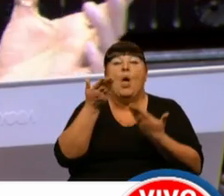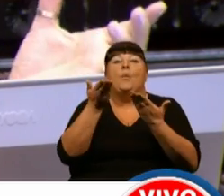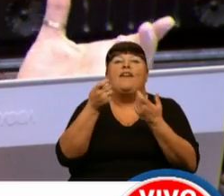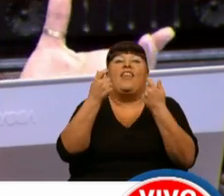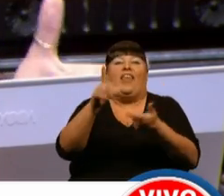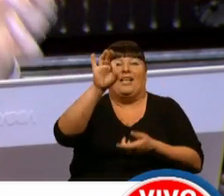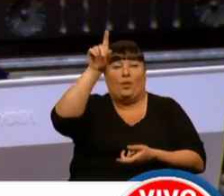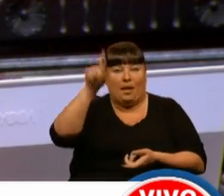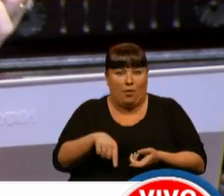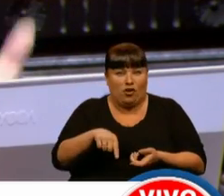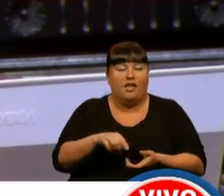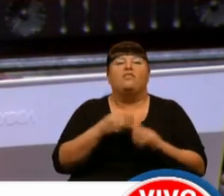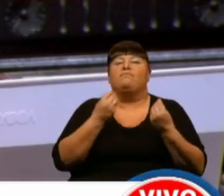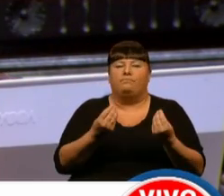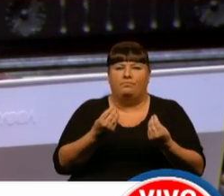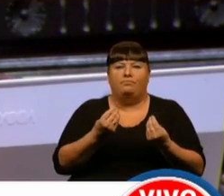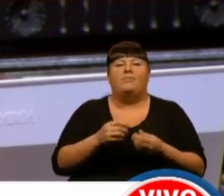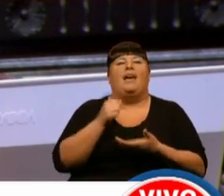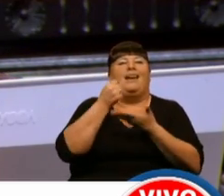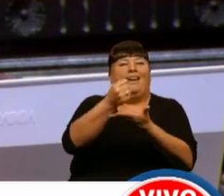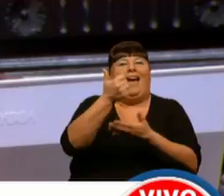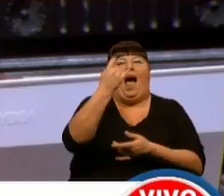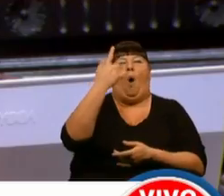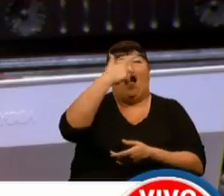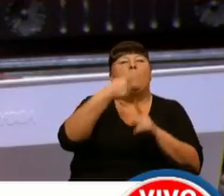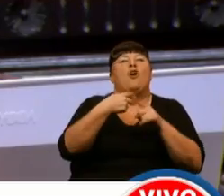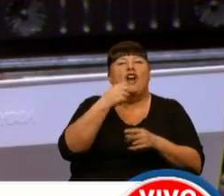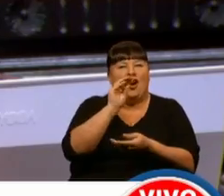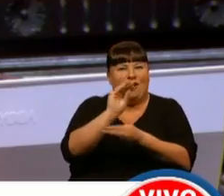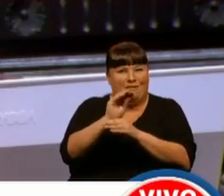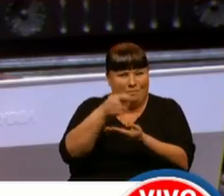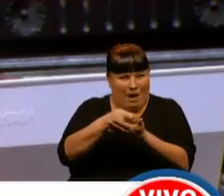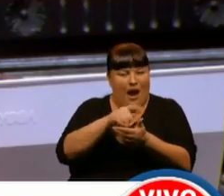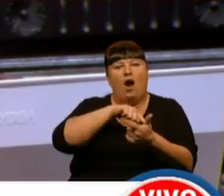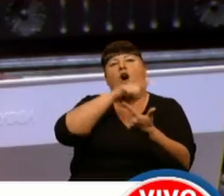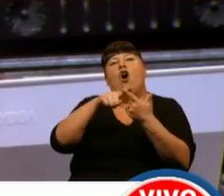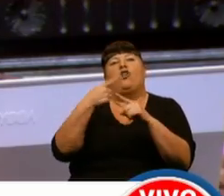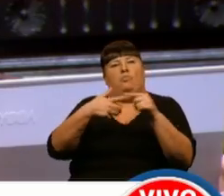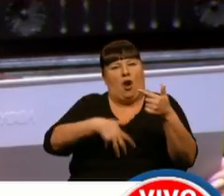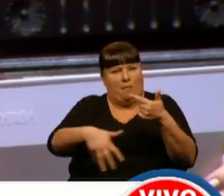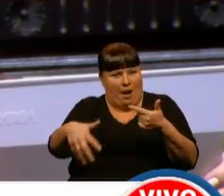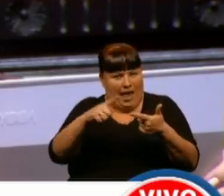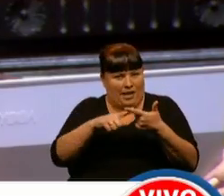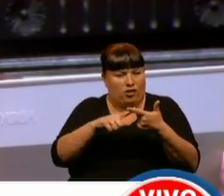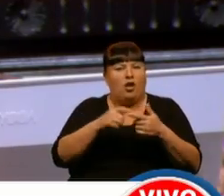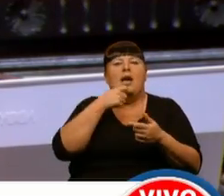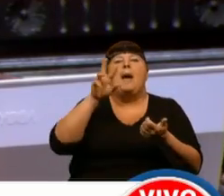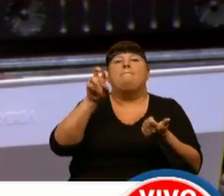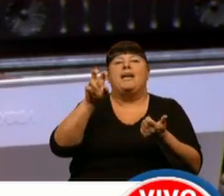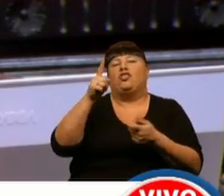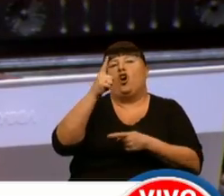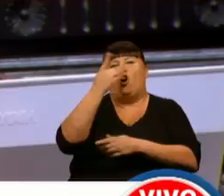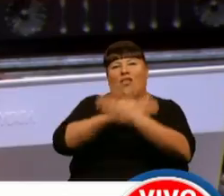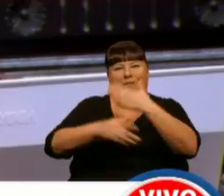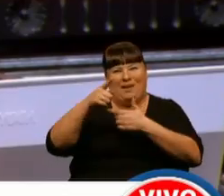del 50 son la asignación universal por hijo y la asignación por embarazo titulares de pensiones no